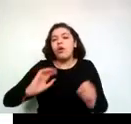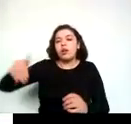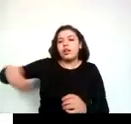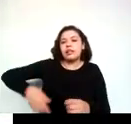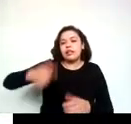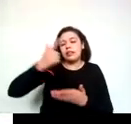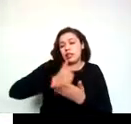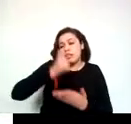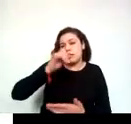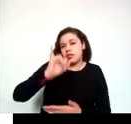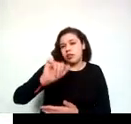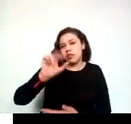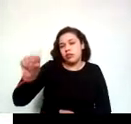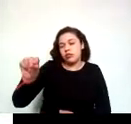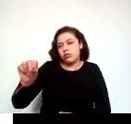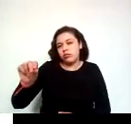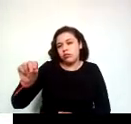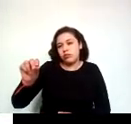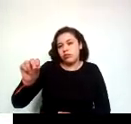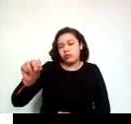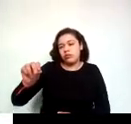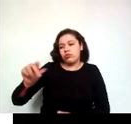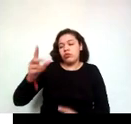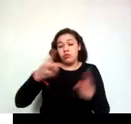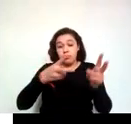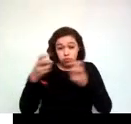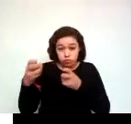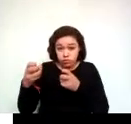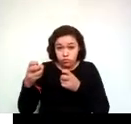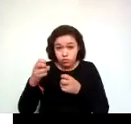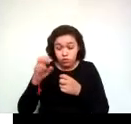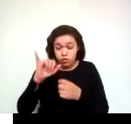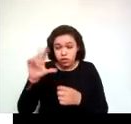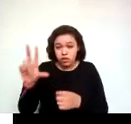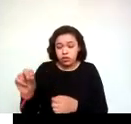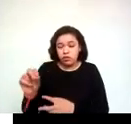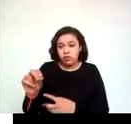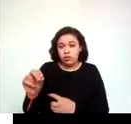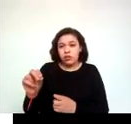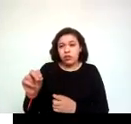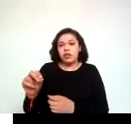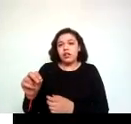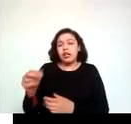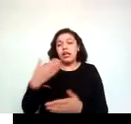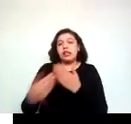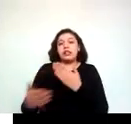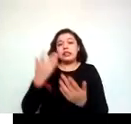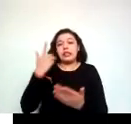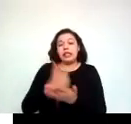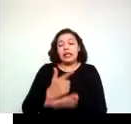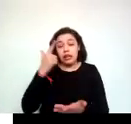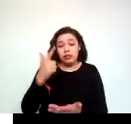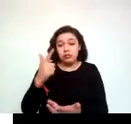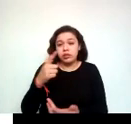no? ¿Asaltos? ¿Sí o no? ¿Actos violentos que derivaron en lesiones graves? ¿Sí o